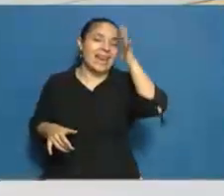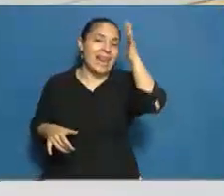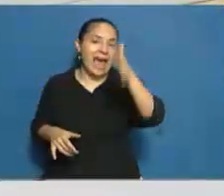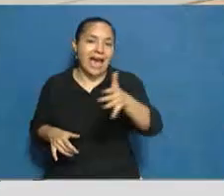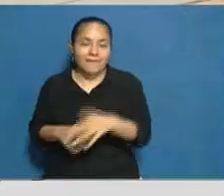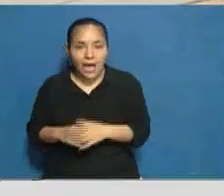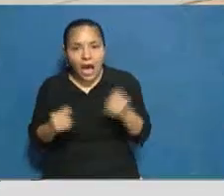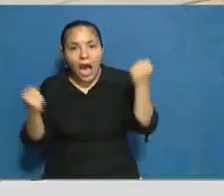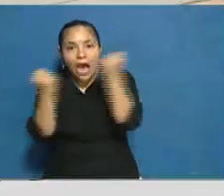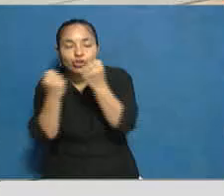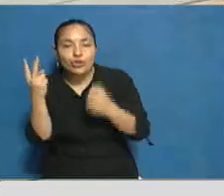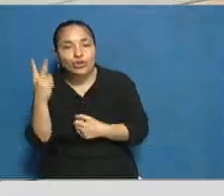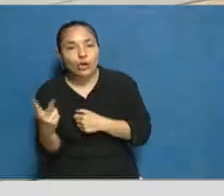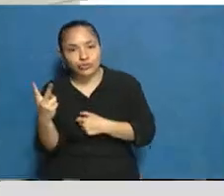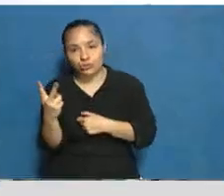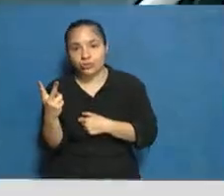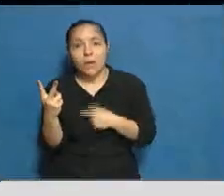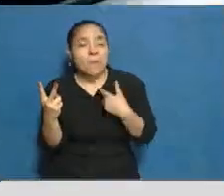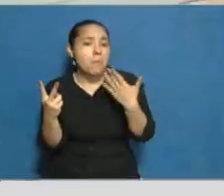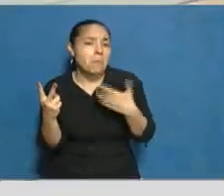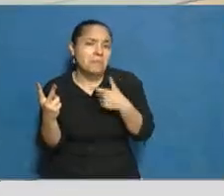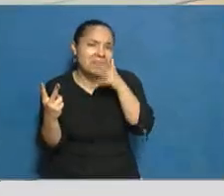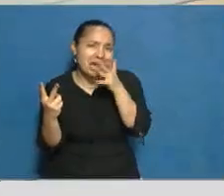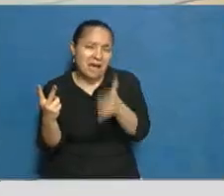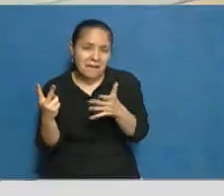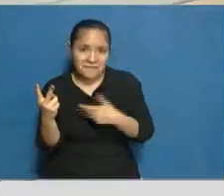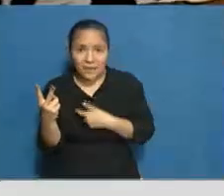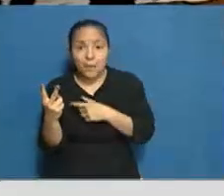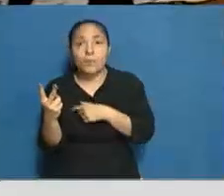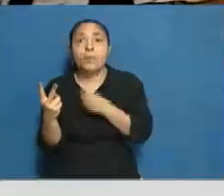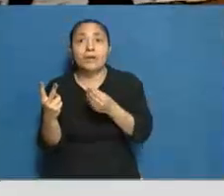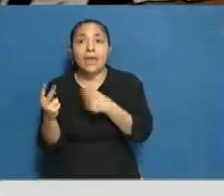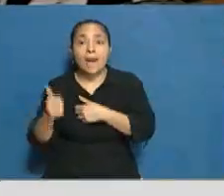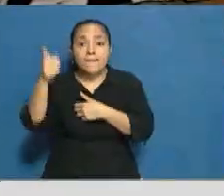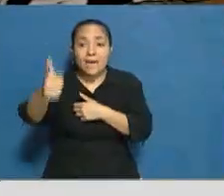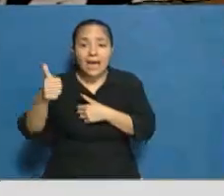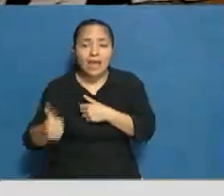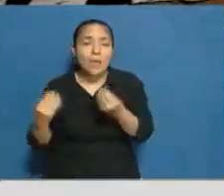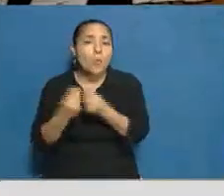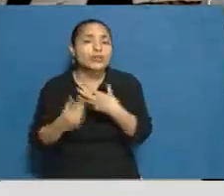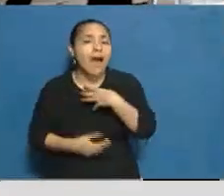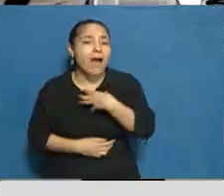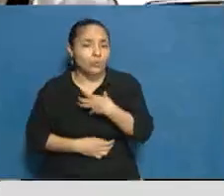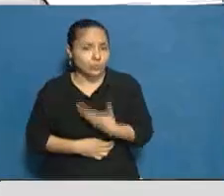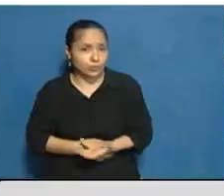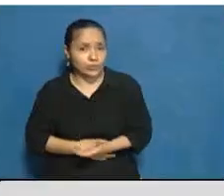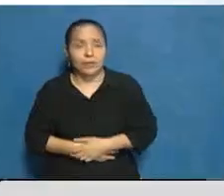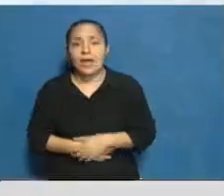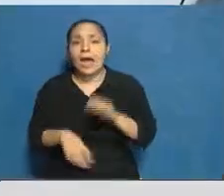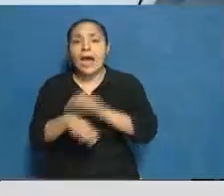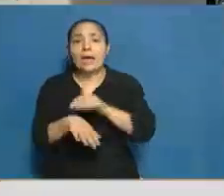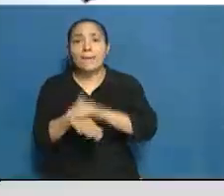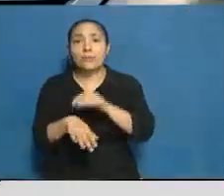complejo, atropelló a 2 personas y podría haber sido peor porque estamos hablando de una parada donde hay muchos alumnos. Hablamos con la